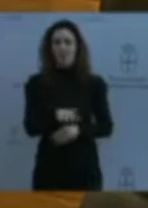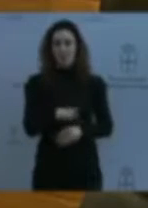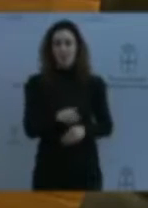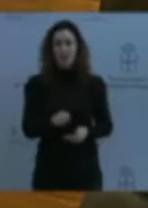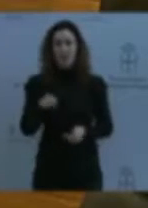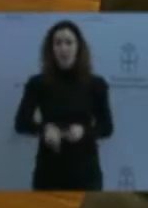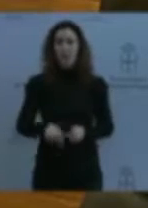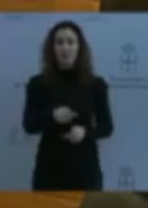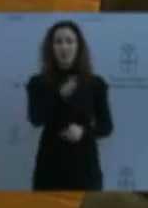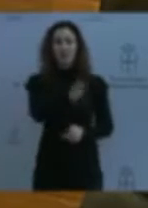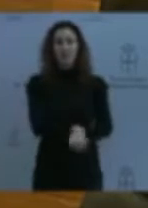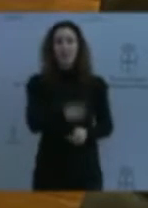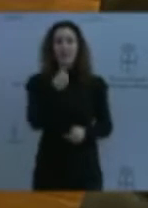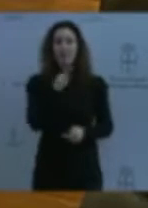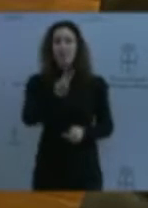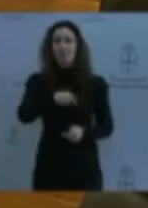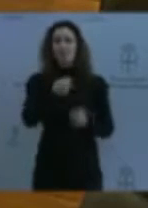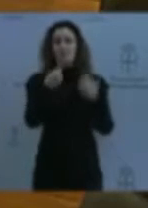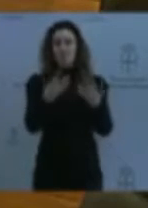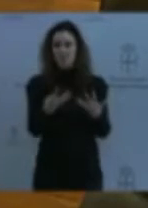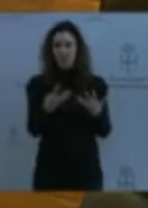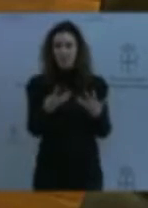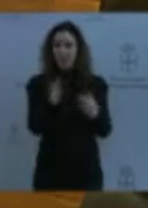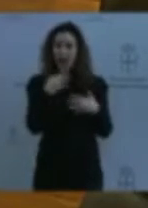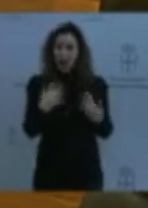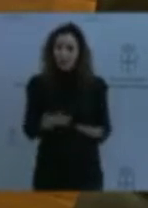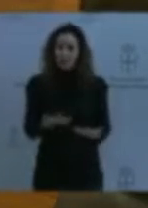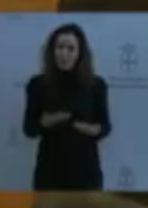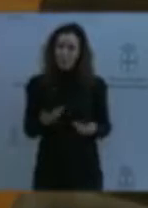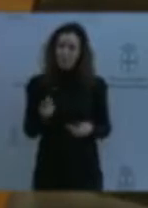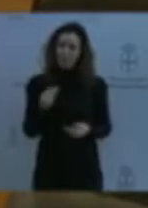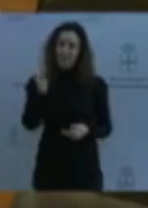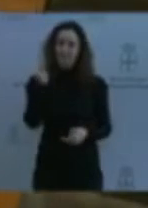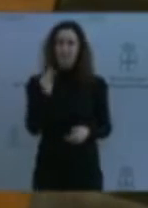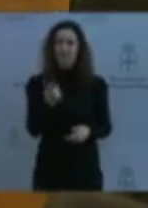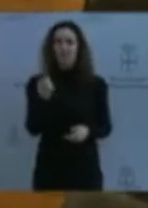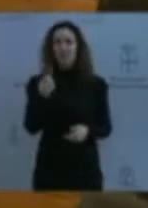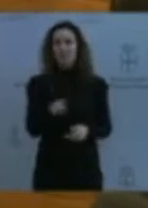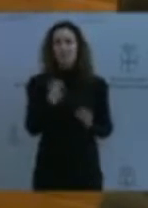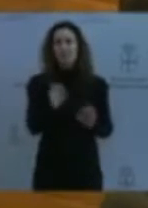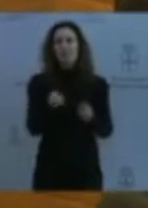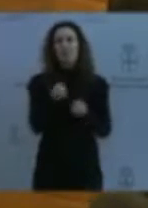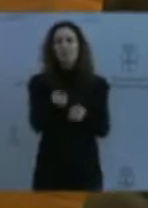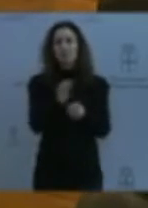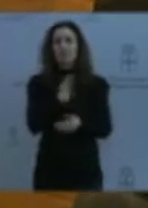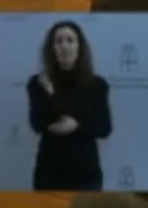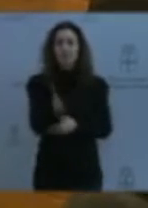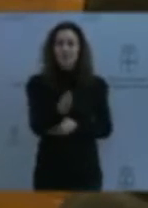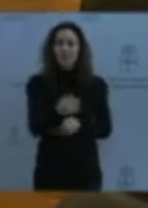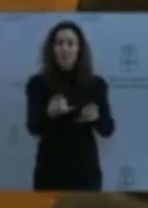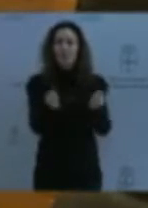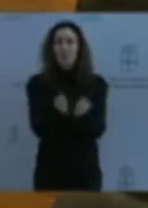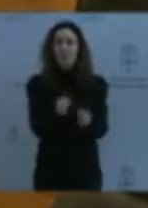2,9 actualmente y que serán más. Sabemos que la información sobre los daños de todos los concejos no han sido aún